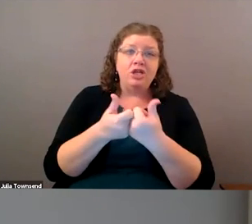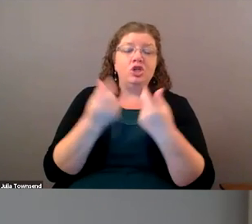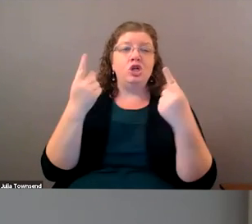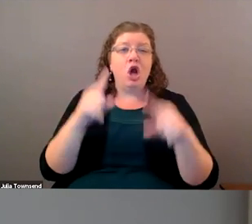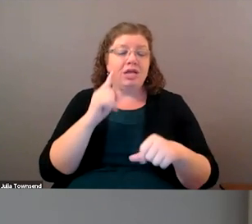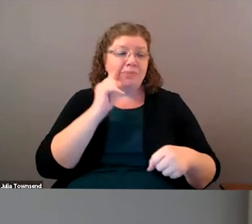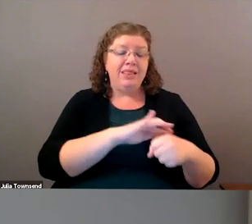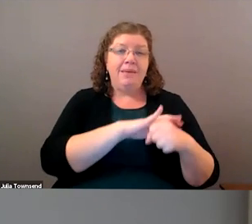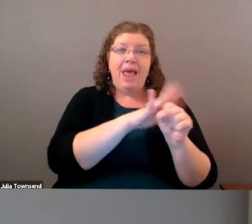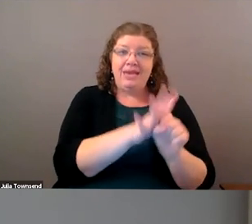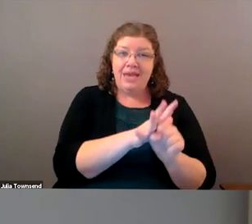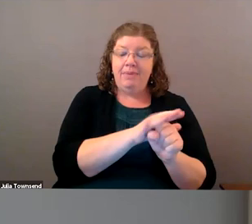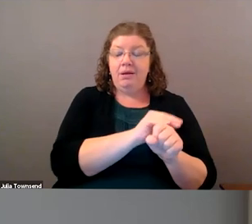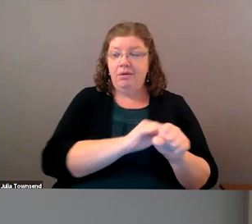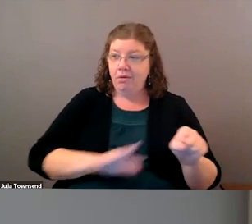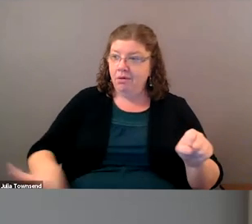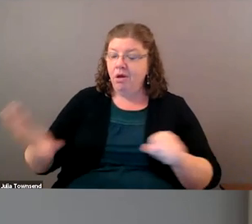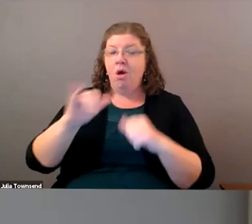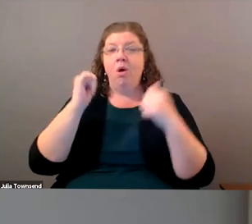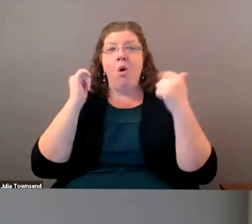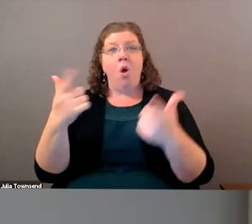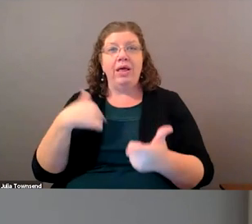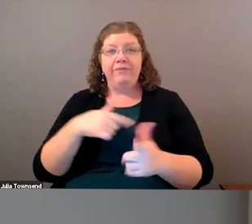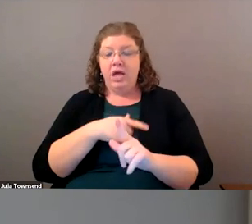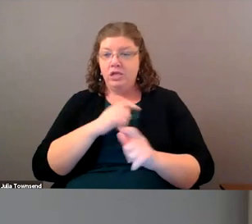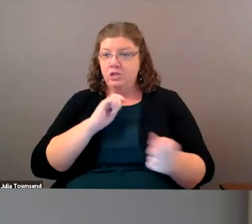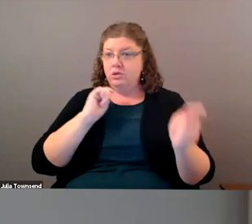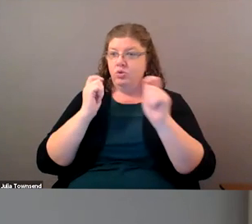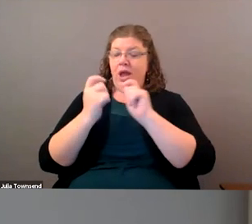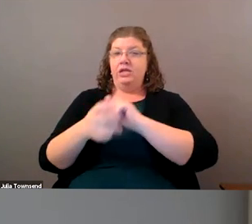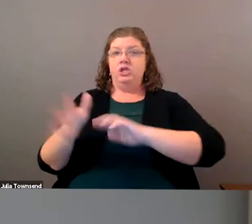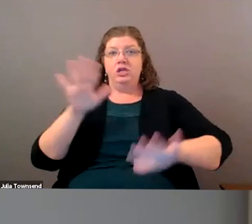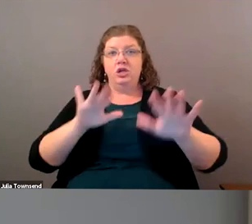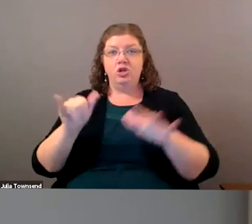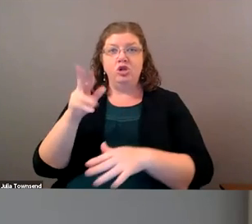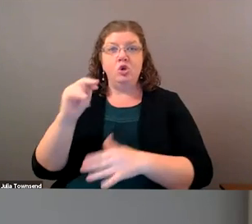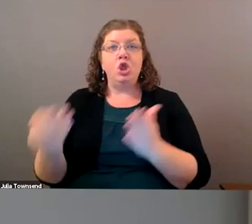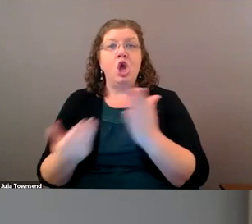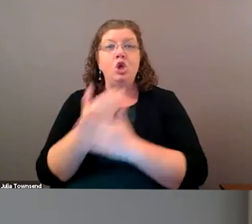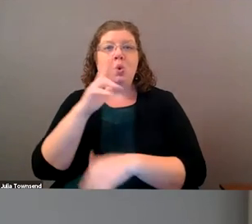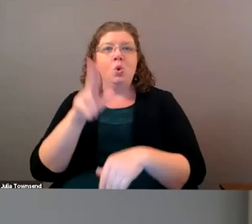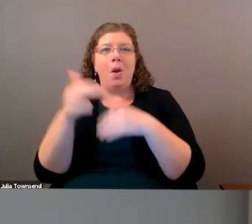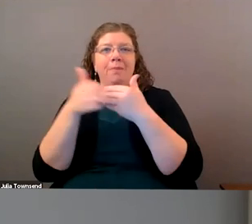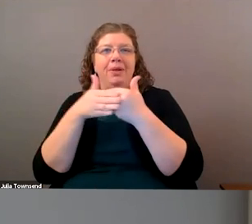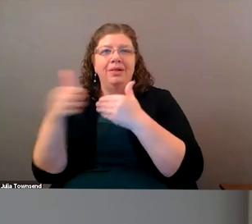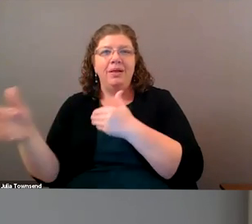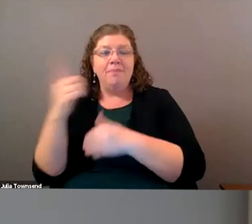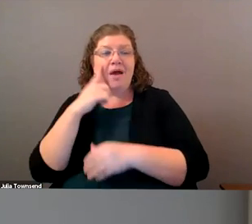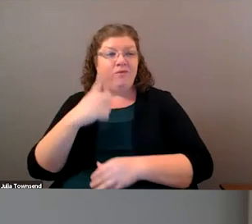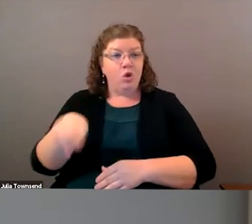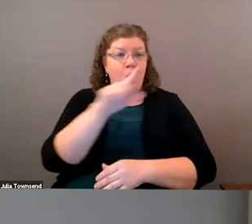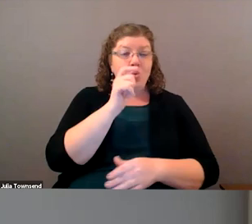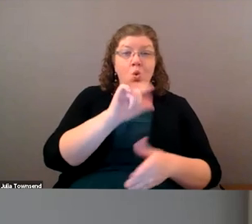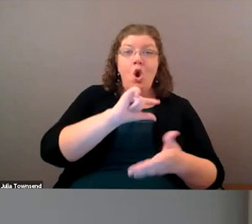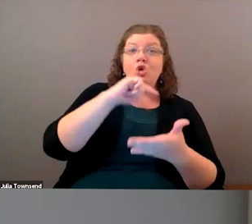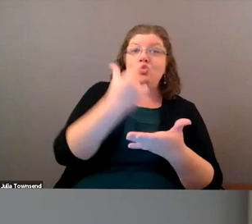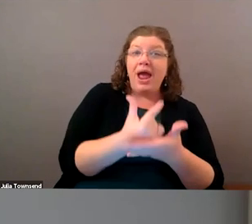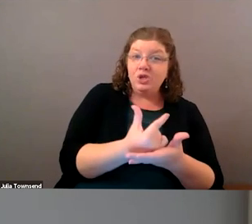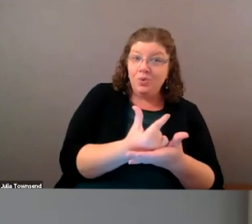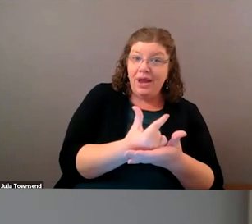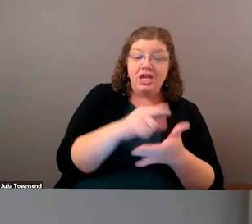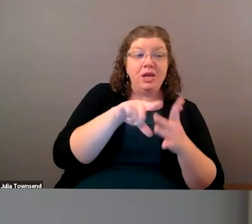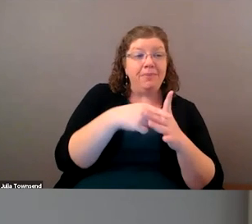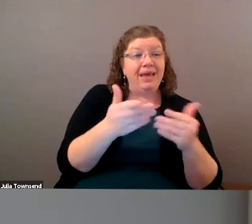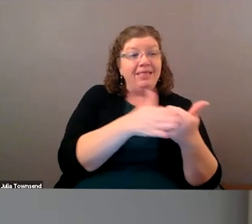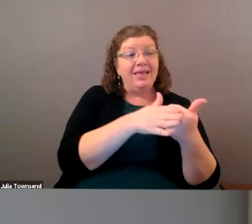pandemia, todos nosotros estamos transitando en junio a esta nueva normalidad. Y para aquellos que se están graduando, como ustedes comienzan